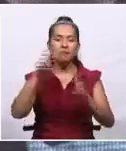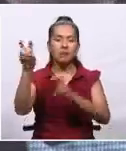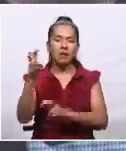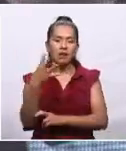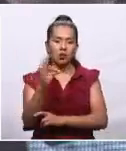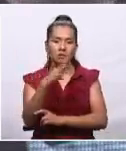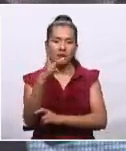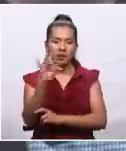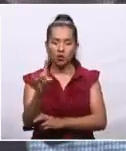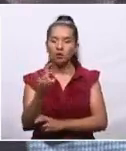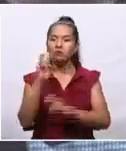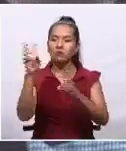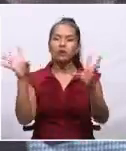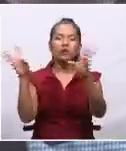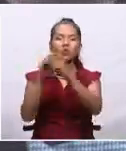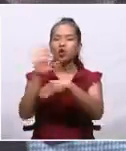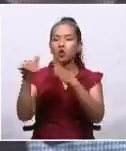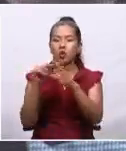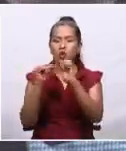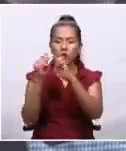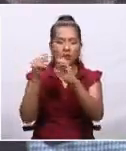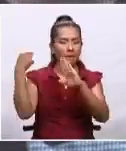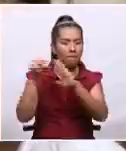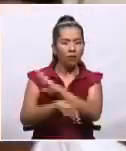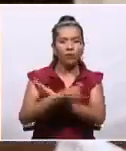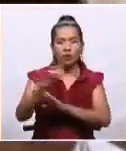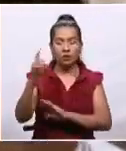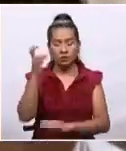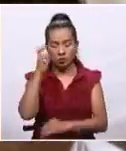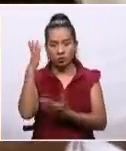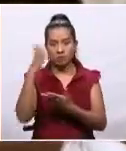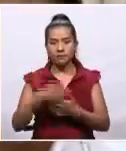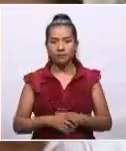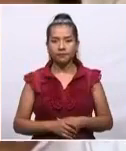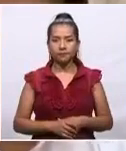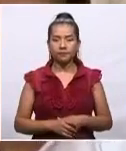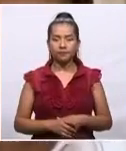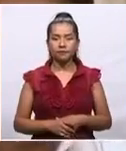al informe que vamos a escuchar a continuación de nuestro periodista Leonardo Mena.